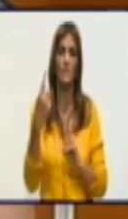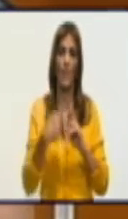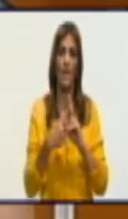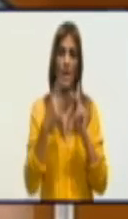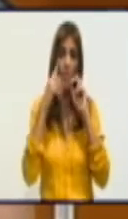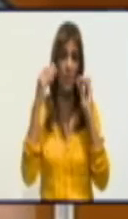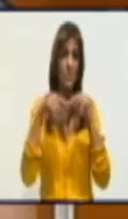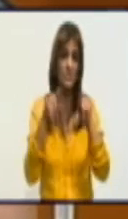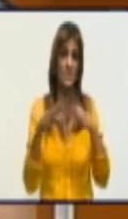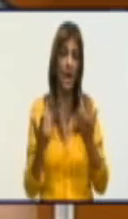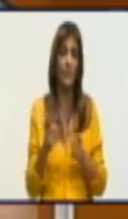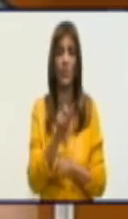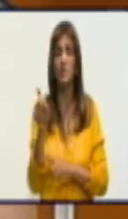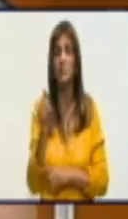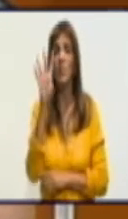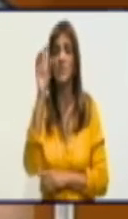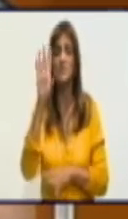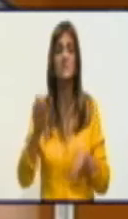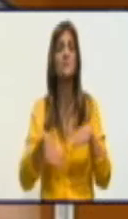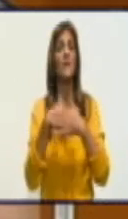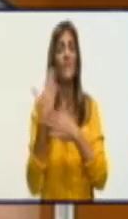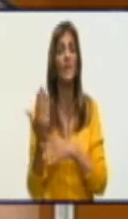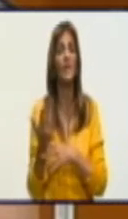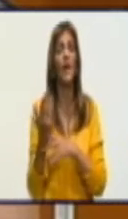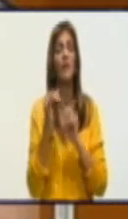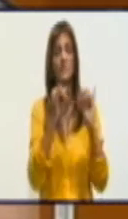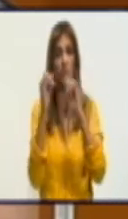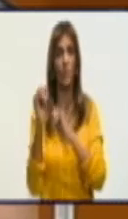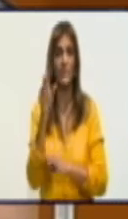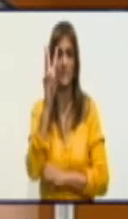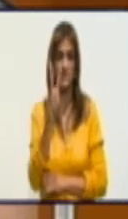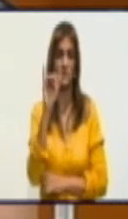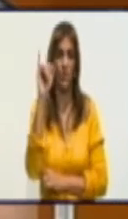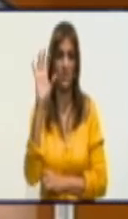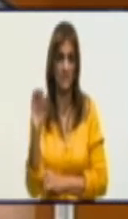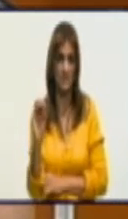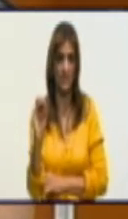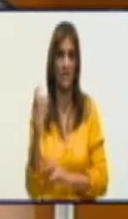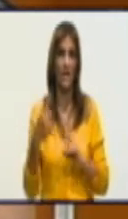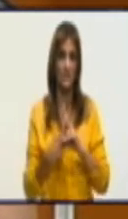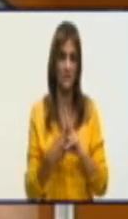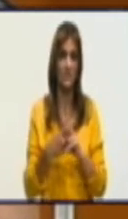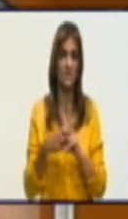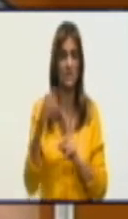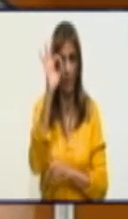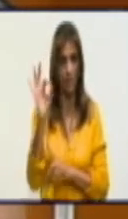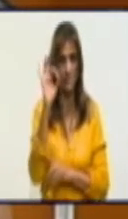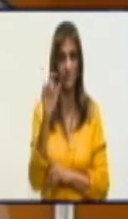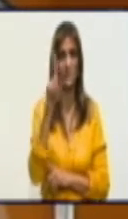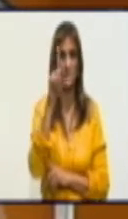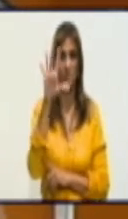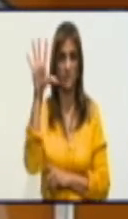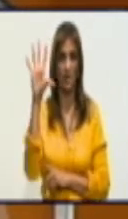en los últimos 15 días reporta 360 casos y que tiene la tasa en 150,6.